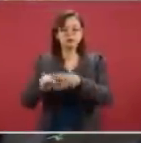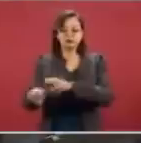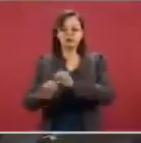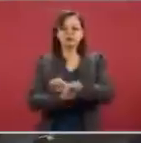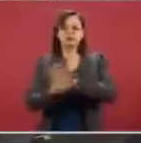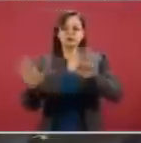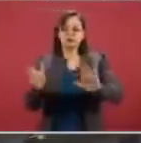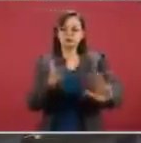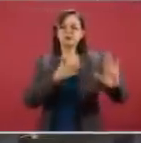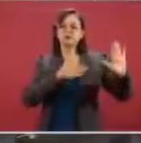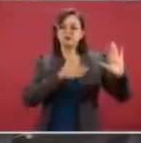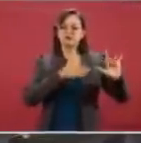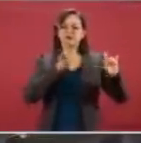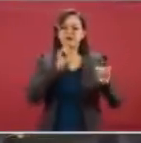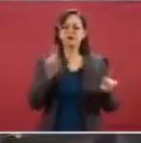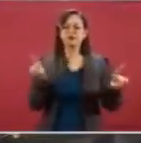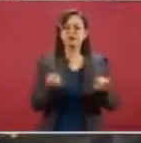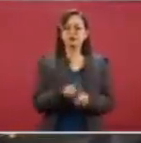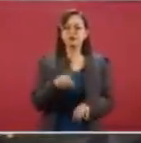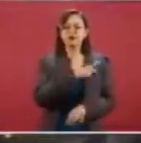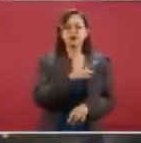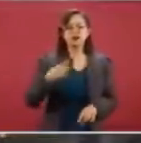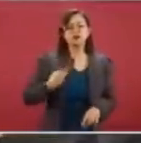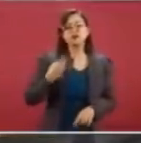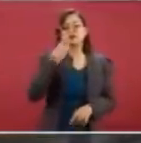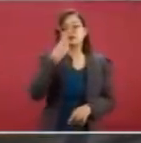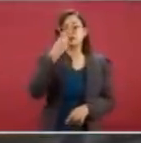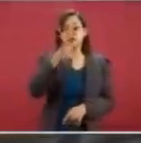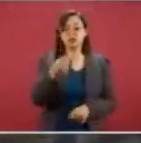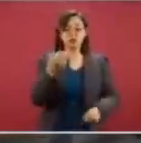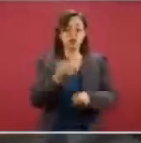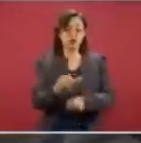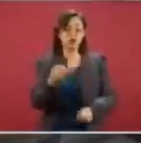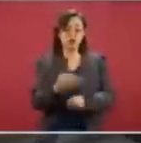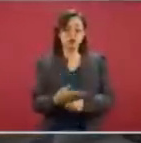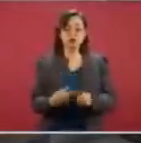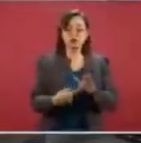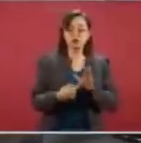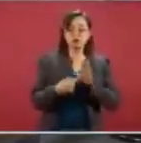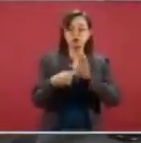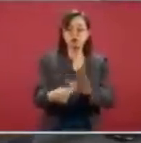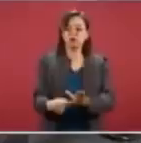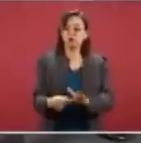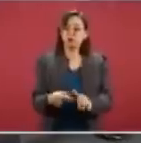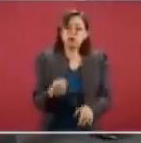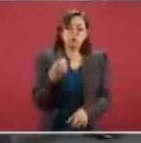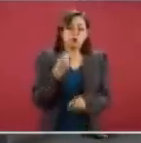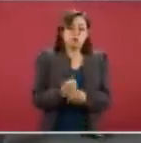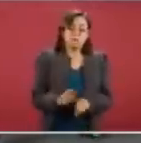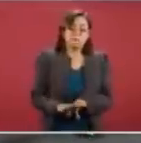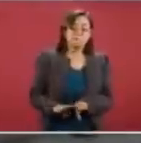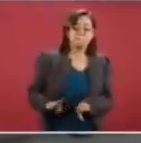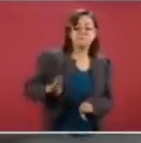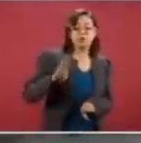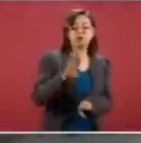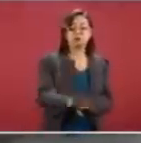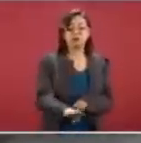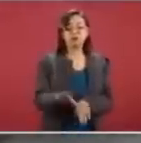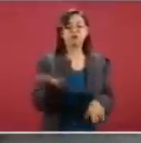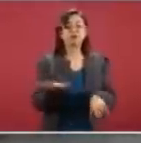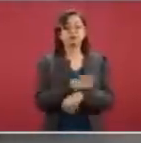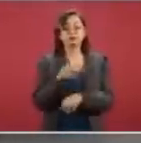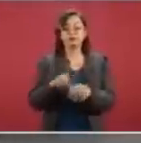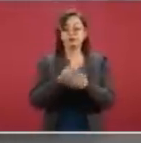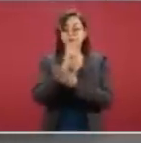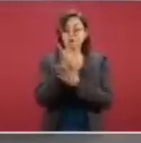comprometiendo. También quiero aclarar que esta presentación, este es un primer capítulo porque es un programa